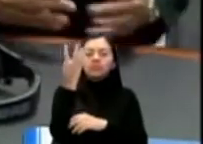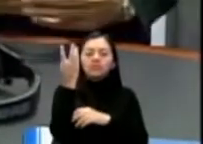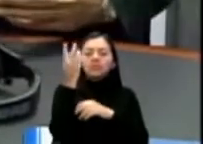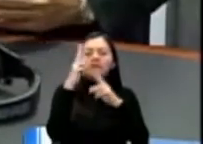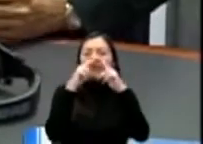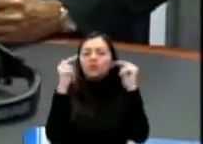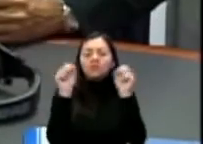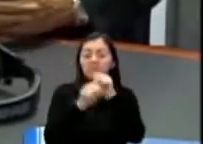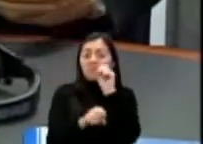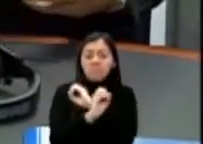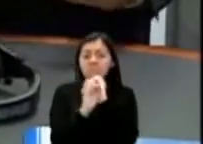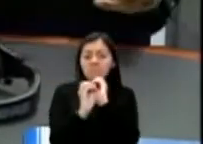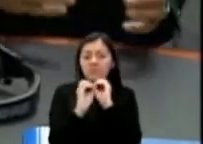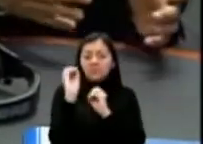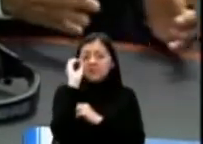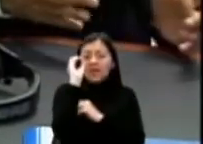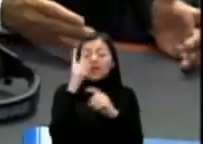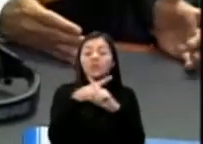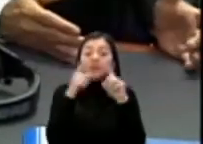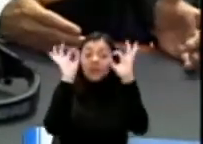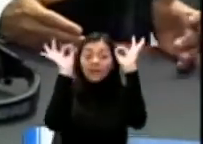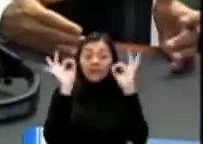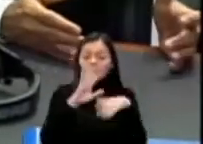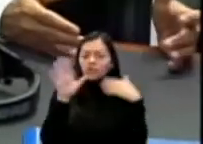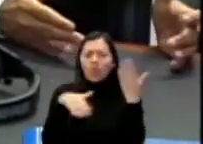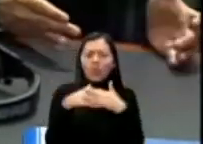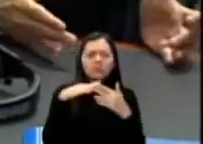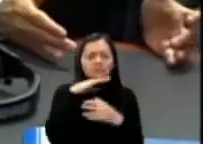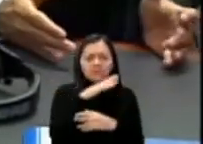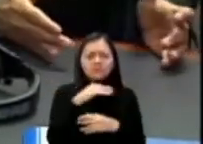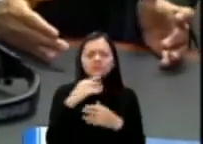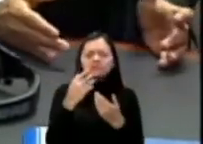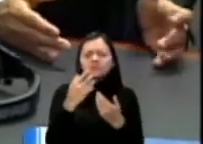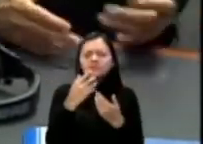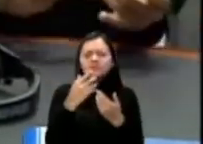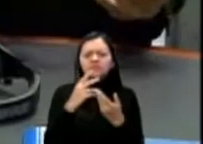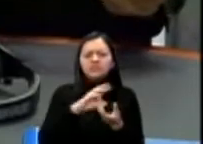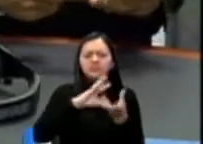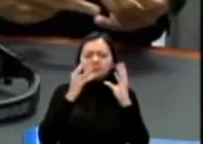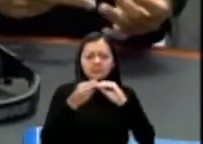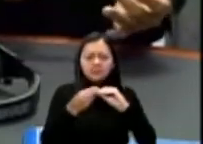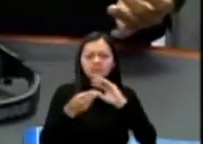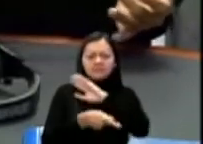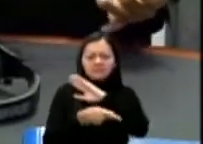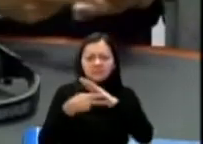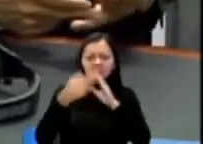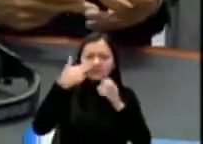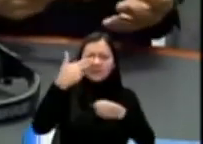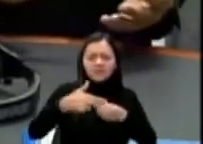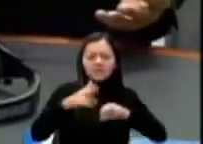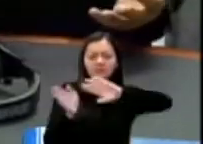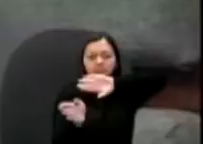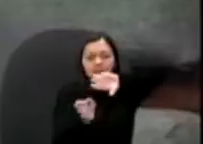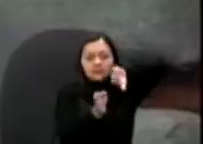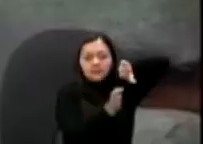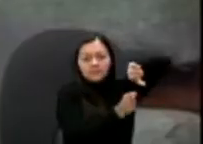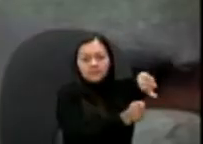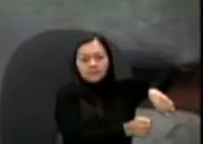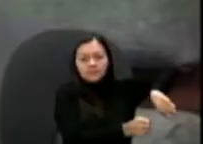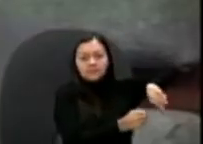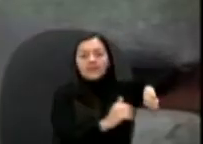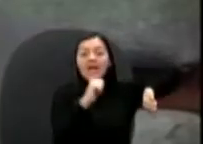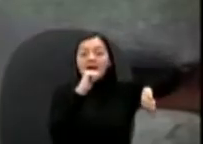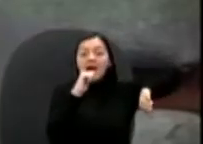energía para sustituir energía contaminante que se genera con hidrocarburos energía conciencia quedaría con fueloil tendría